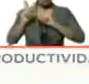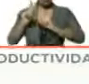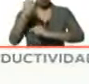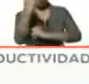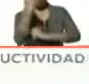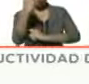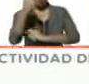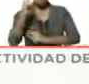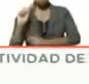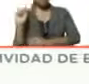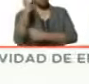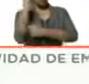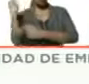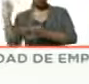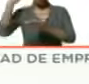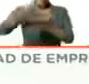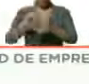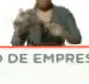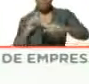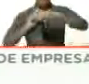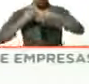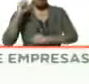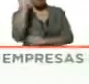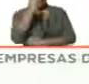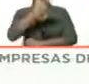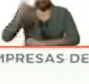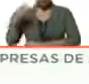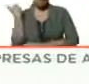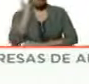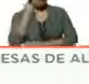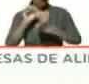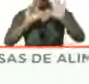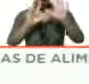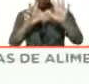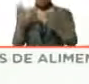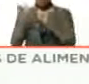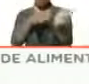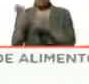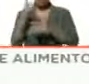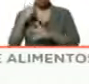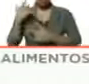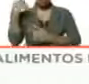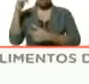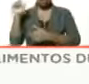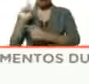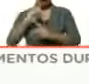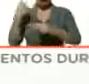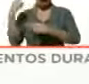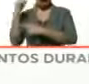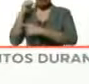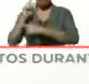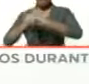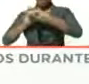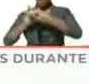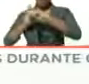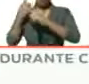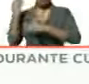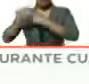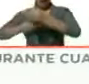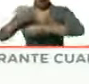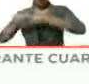primeros vuelos donde fue detectado uno de los primeros casos del 8 de marzo ya tiene, de producto del pesquisaje que se ha hecho